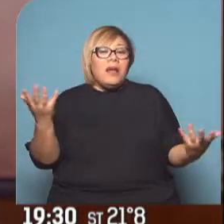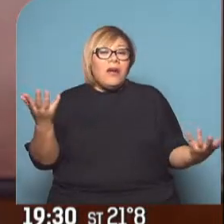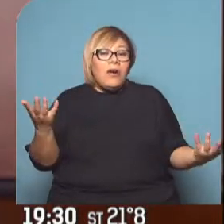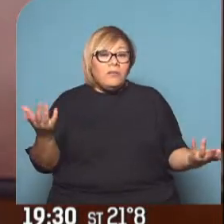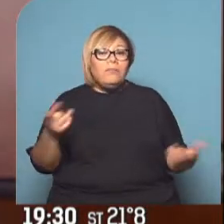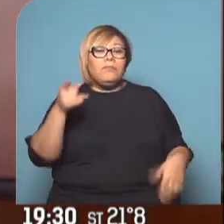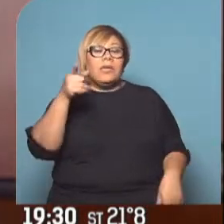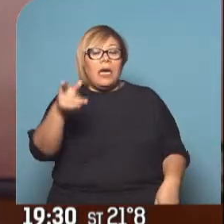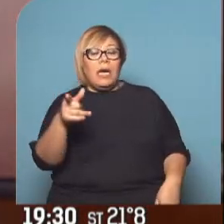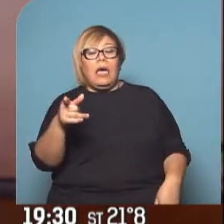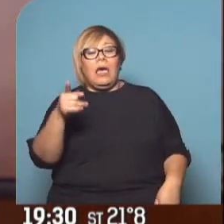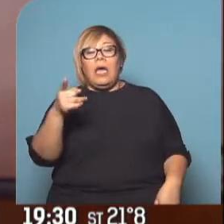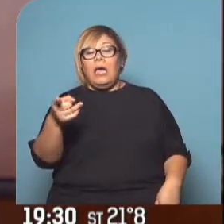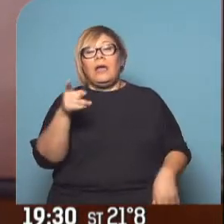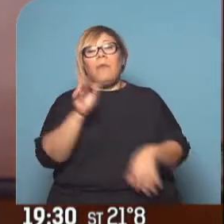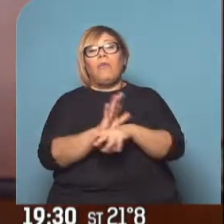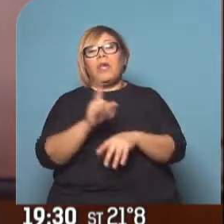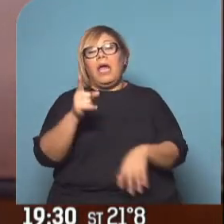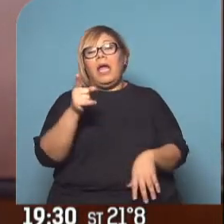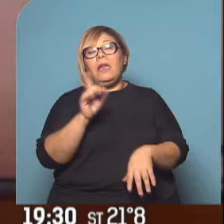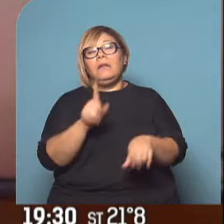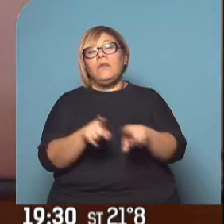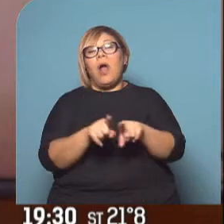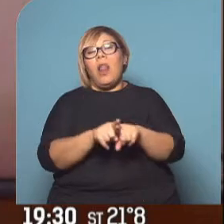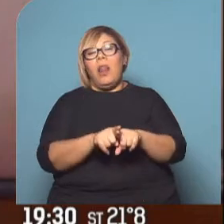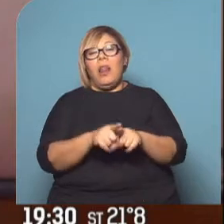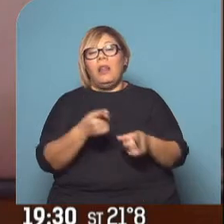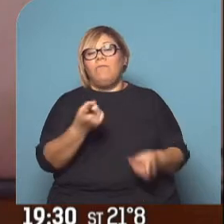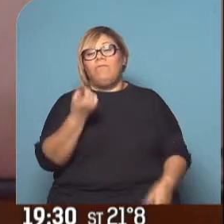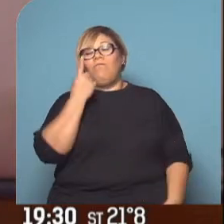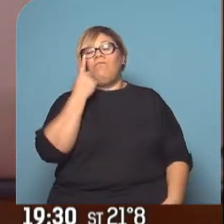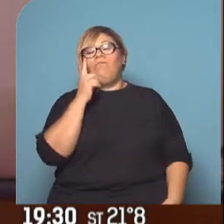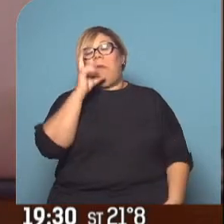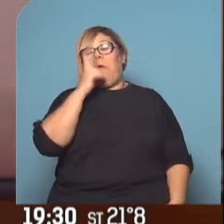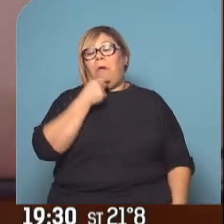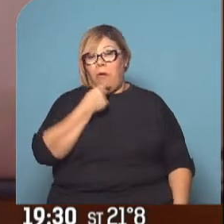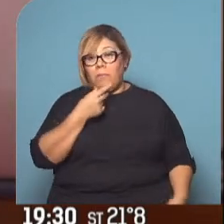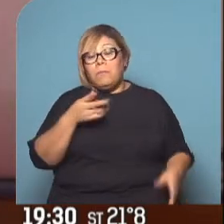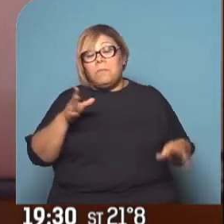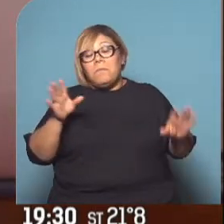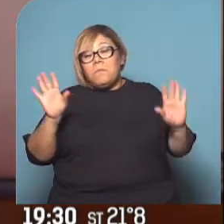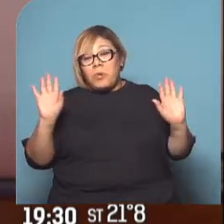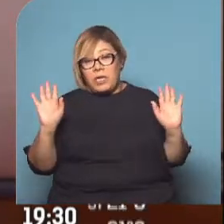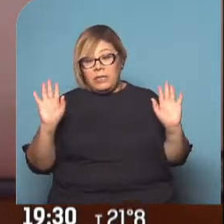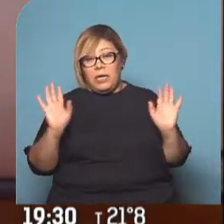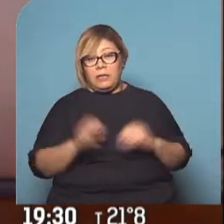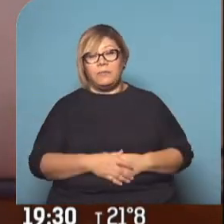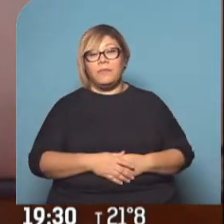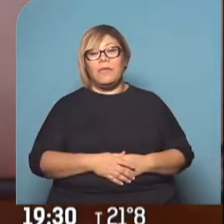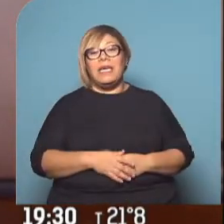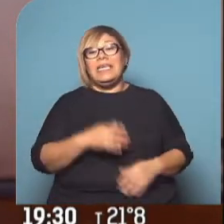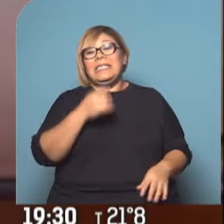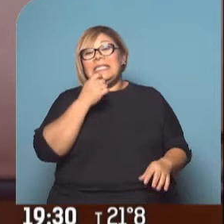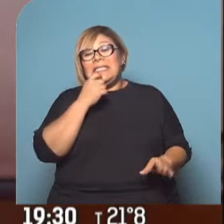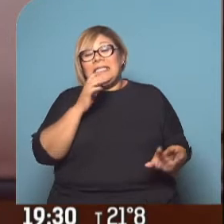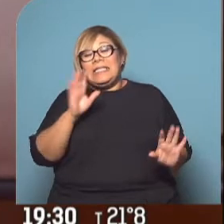normal funcionamiento. Evidentemente, eso tendrá que ver como uno de los factores a considerar si esto tuvo que ver con la forma en la